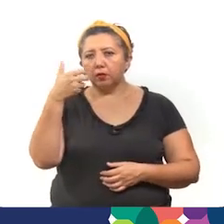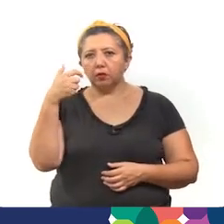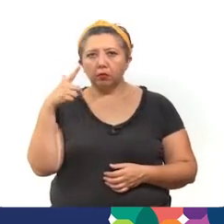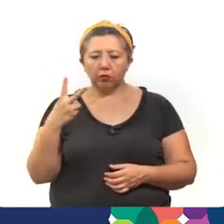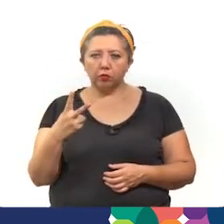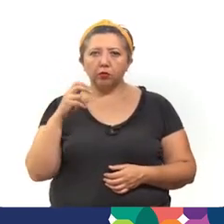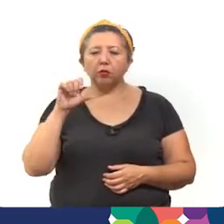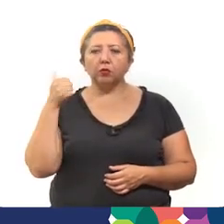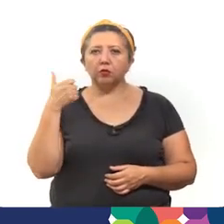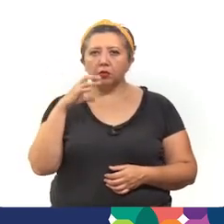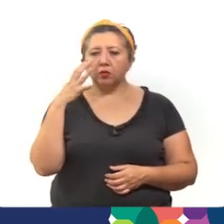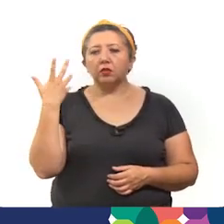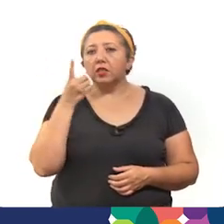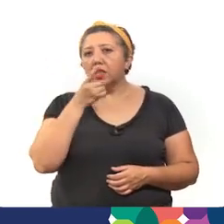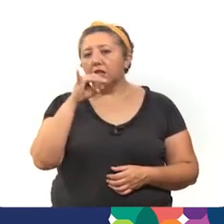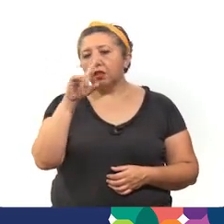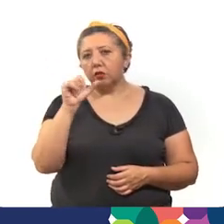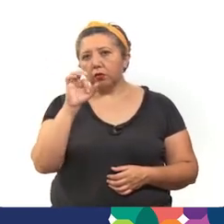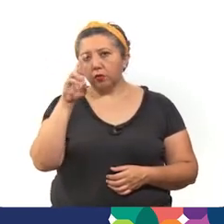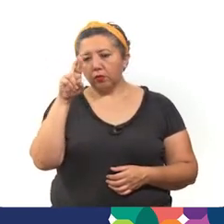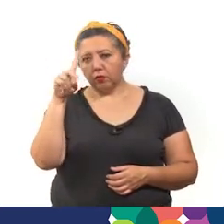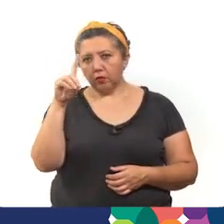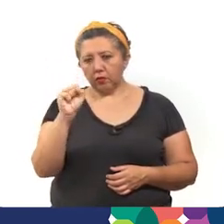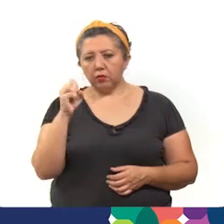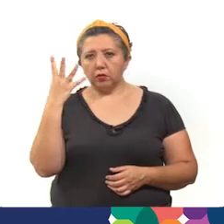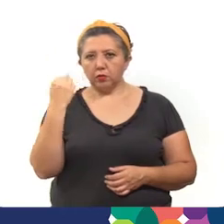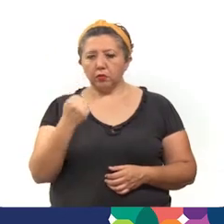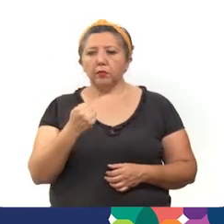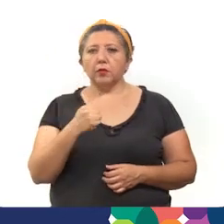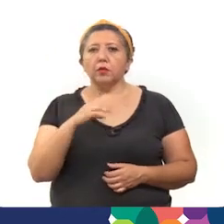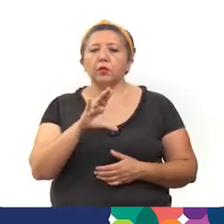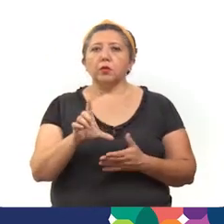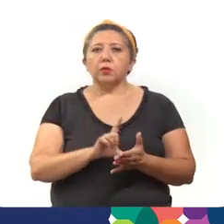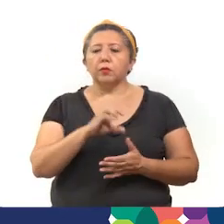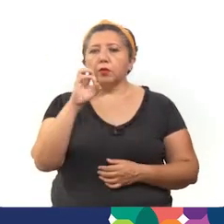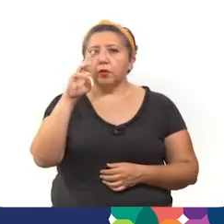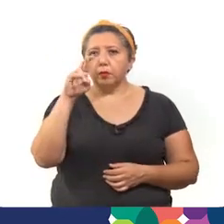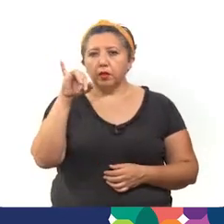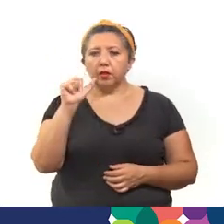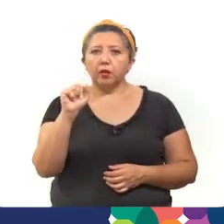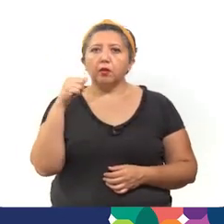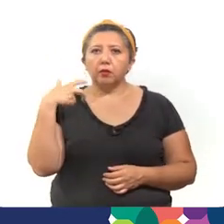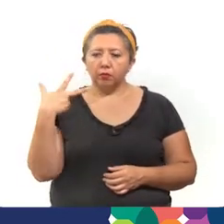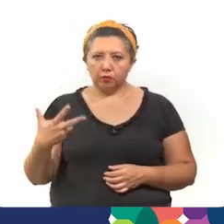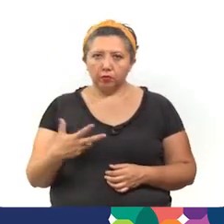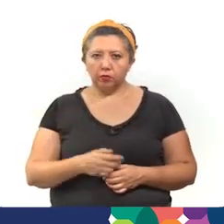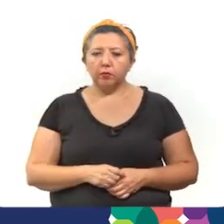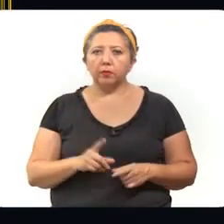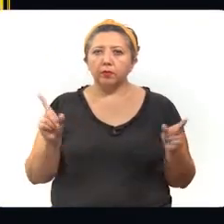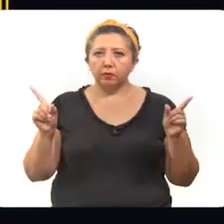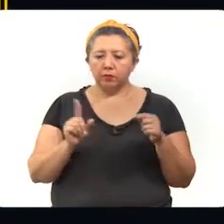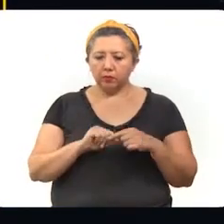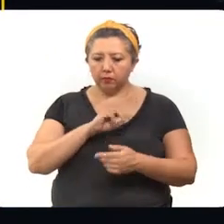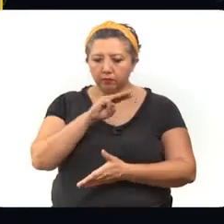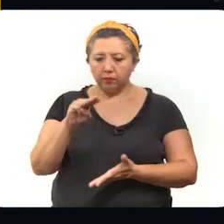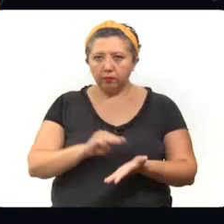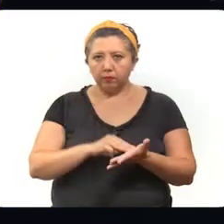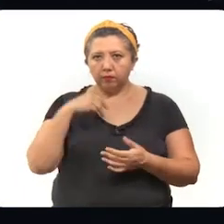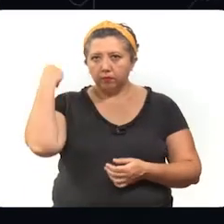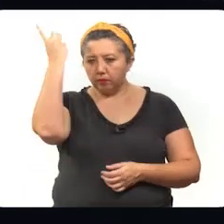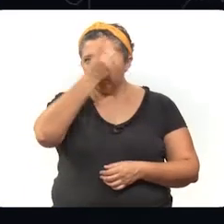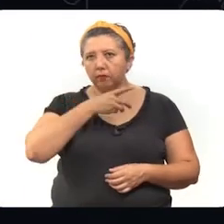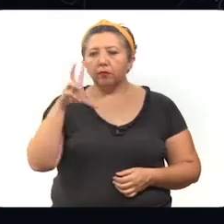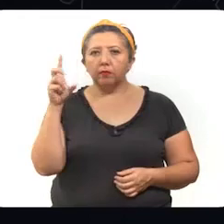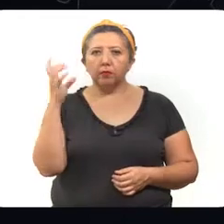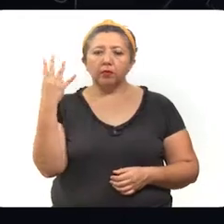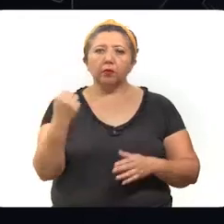y Vergel 2, 11, Díaz Ordaz y Salvador Alvarado Oriente 9 y la Colonia Obrera con 8. Específicamente en